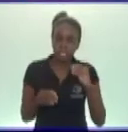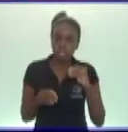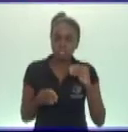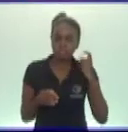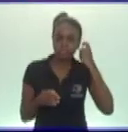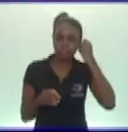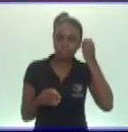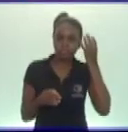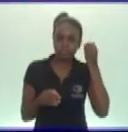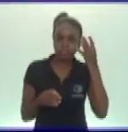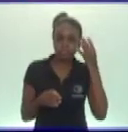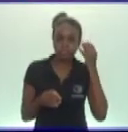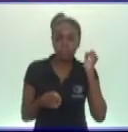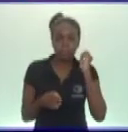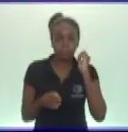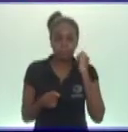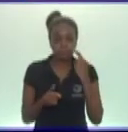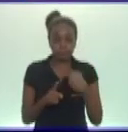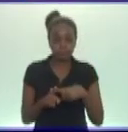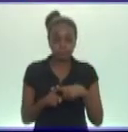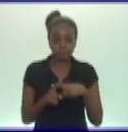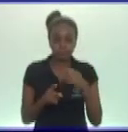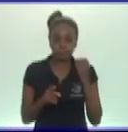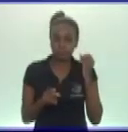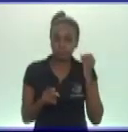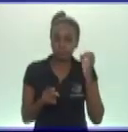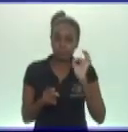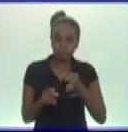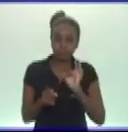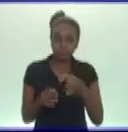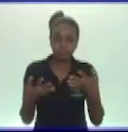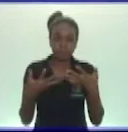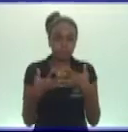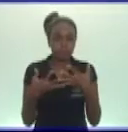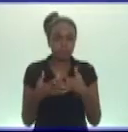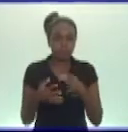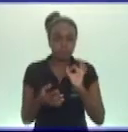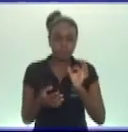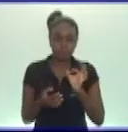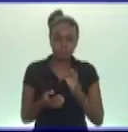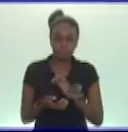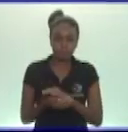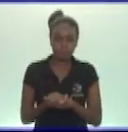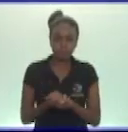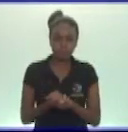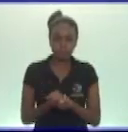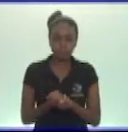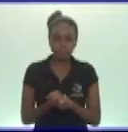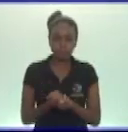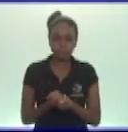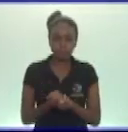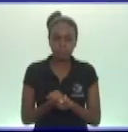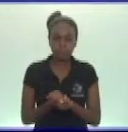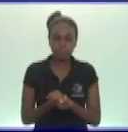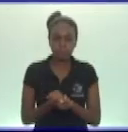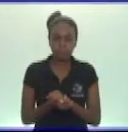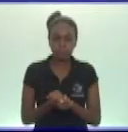están igualadas, están unidas. En cuanto al elemento de fantasía,